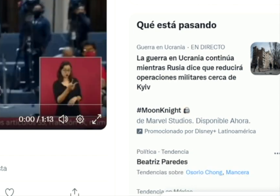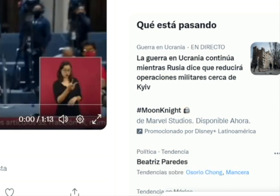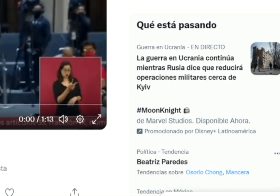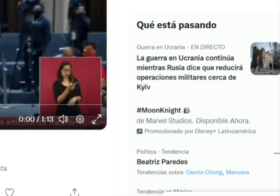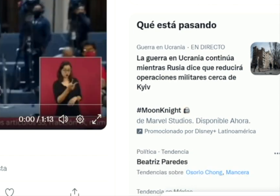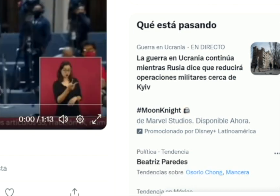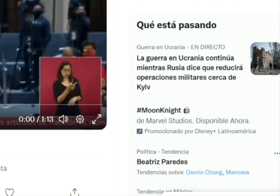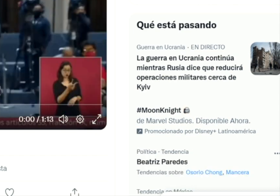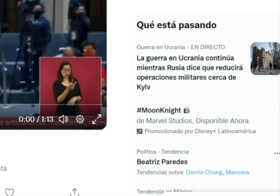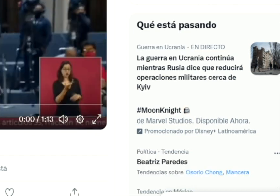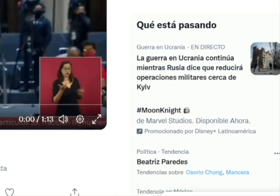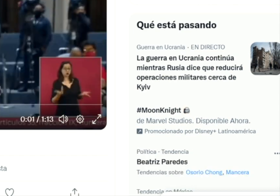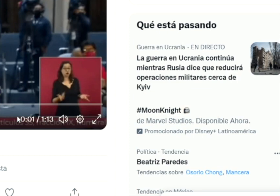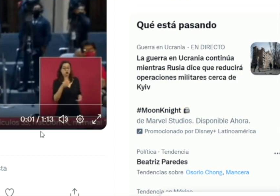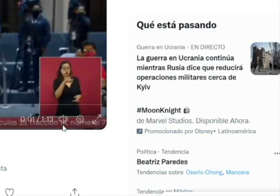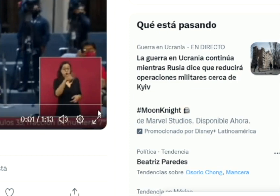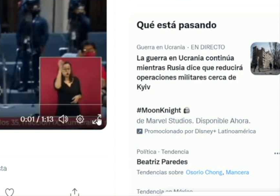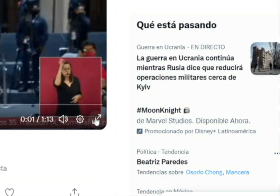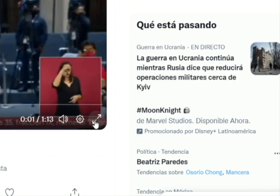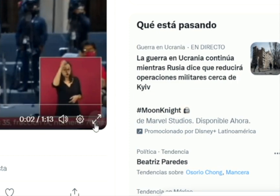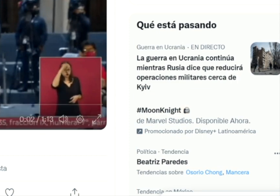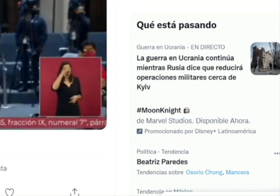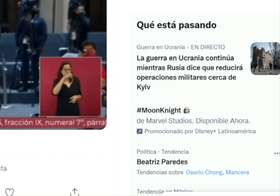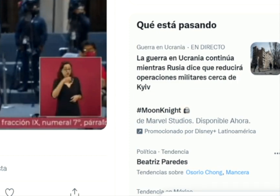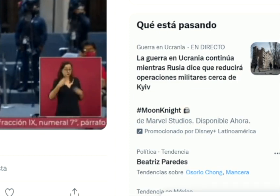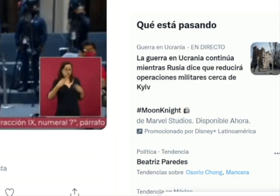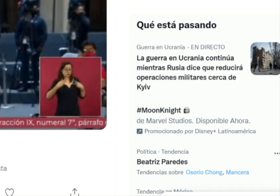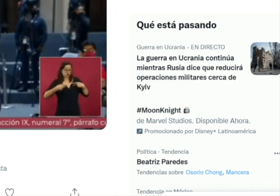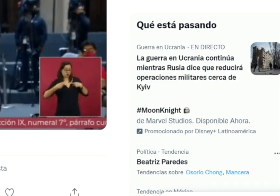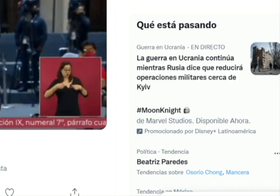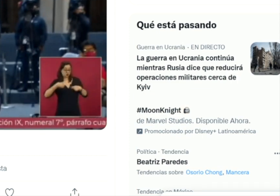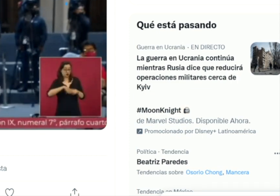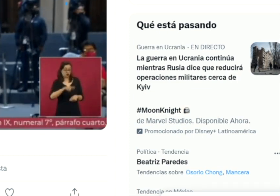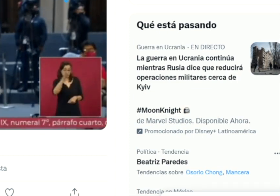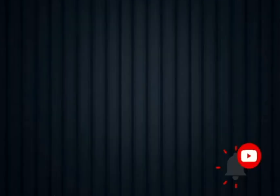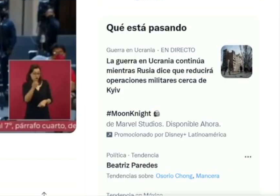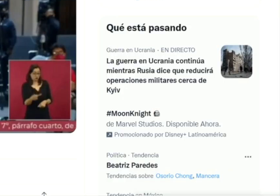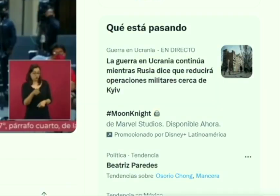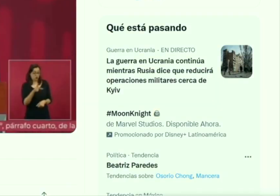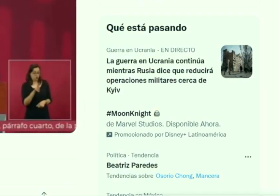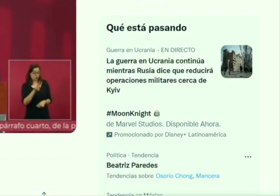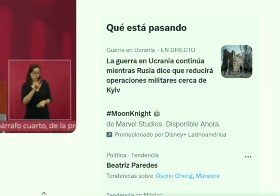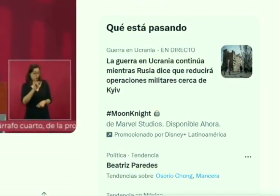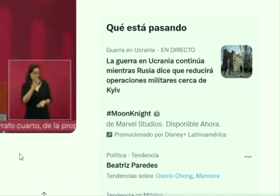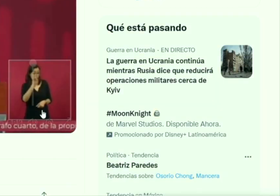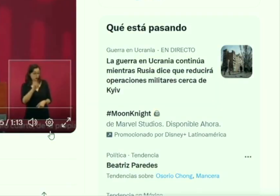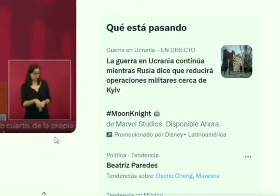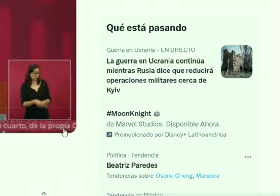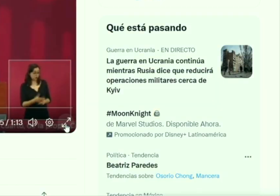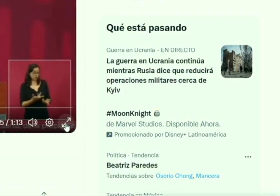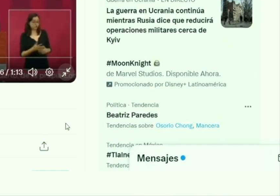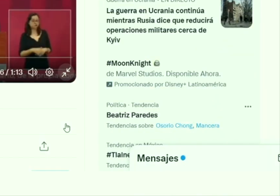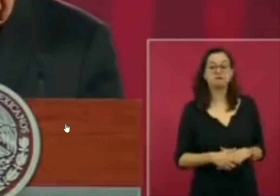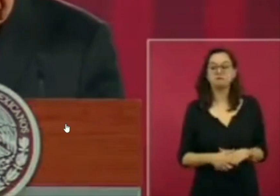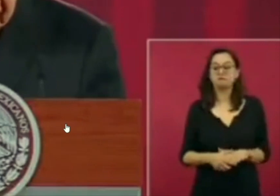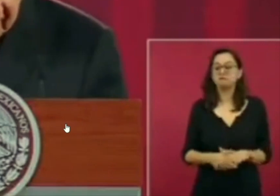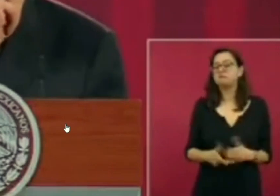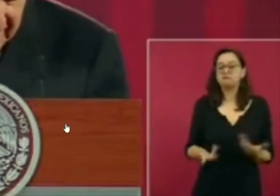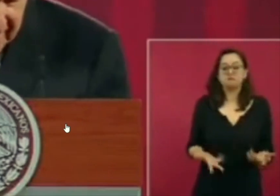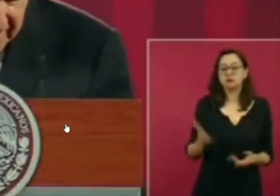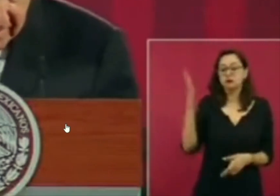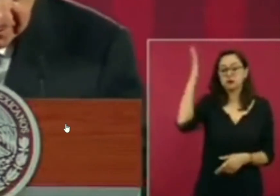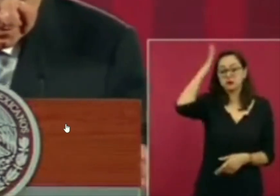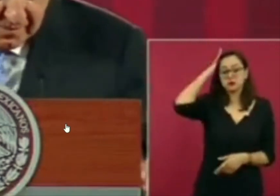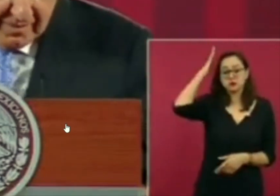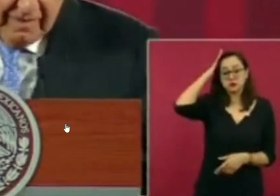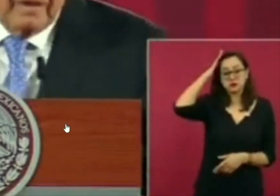intenciones desde lejos. ¿Cuál es su opinión personal de la figura de Vladimir Putin? Pues es un dirigente como el